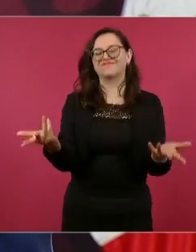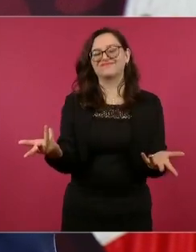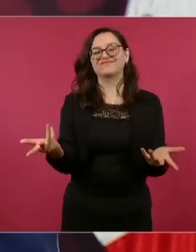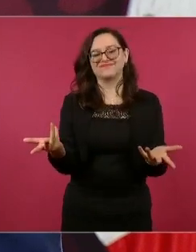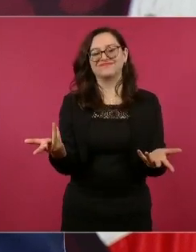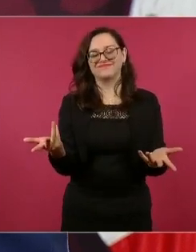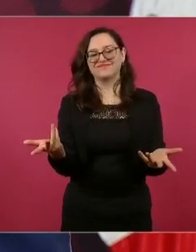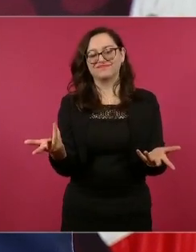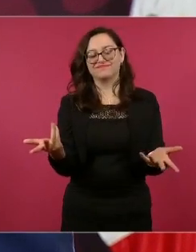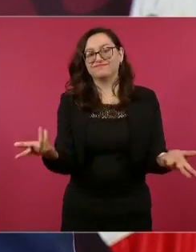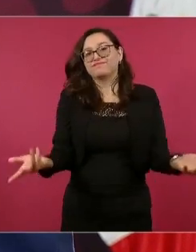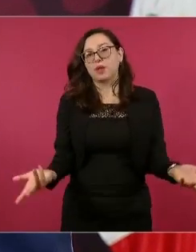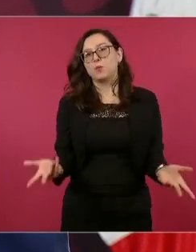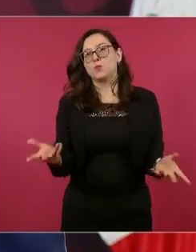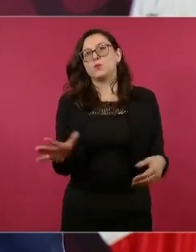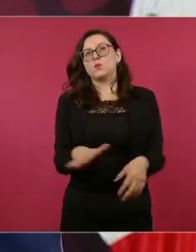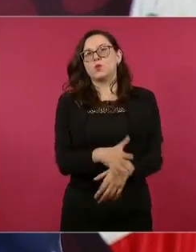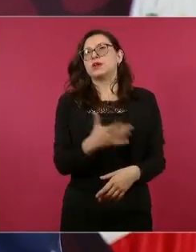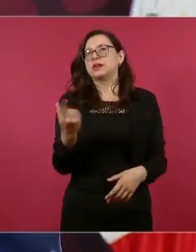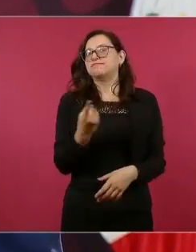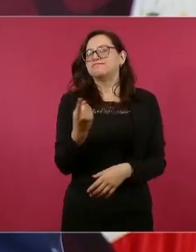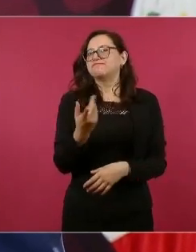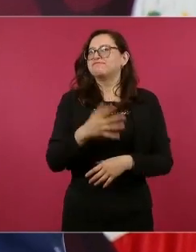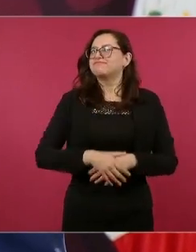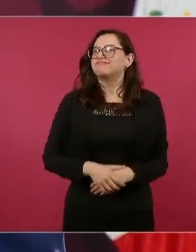pues no se trata de